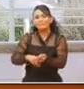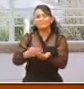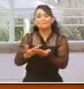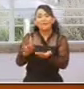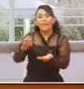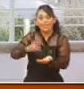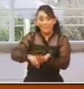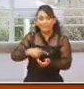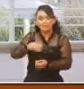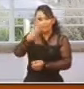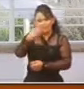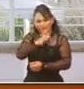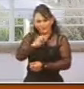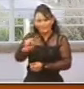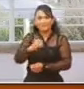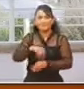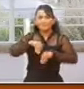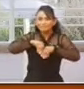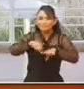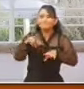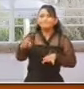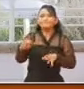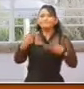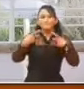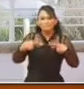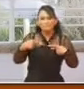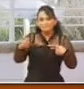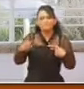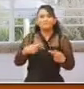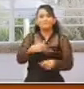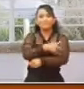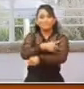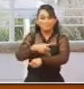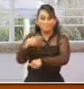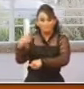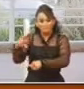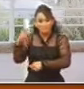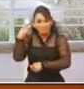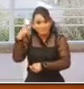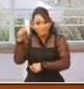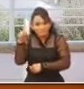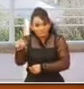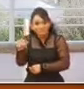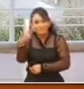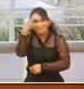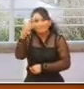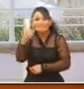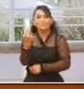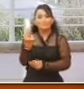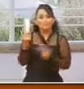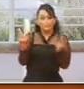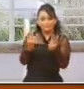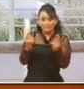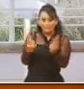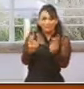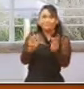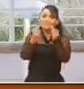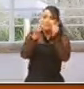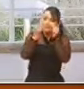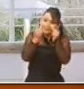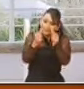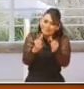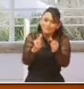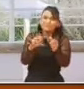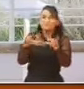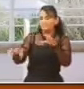que promueven ahí donde está la gente, donde están las familias queretanas, para atender sus necesidades en